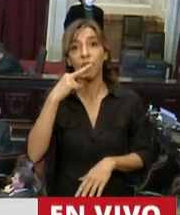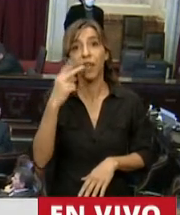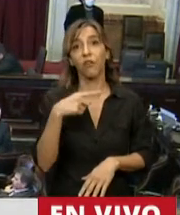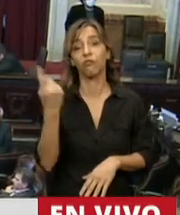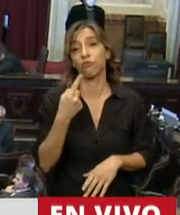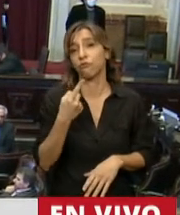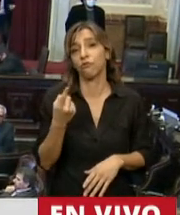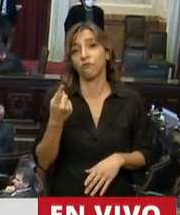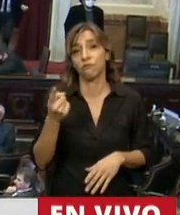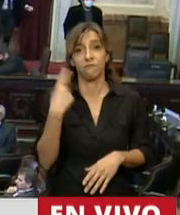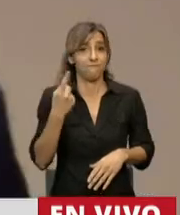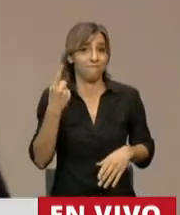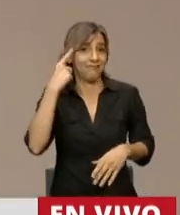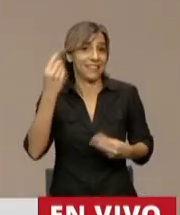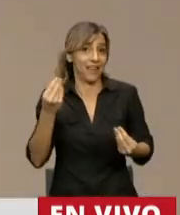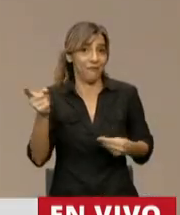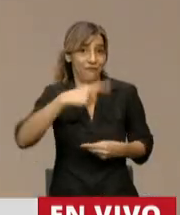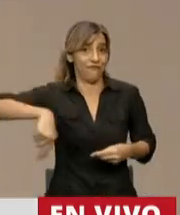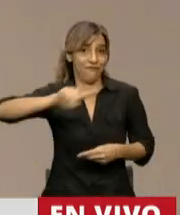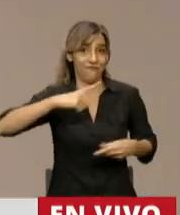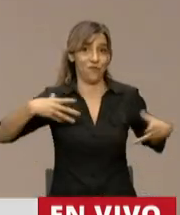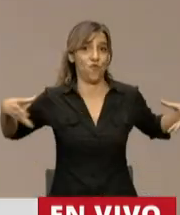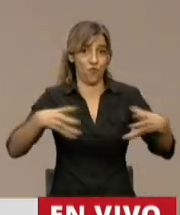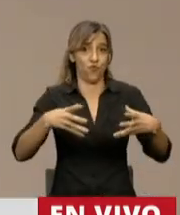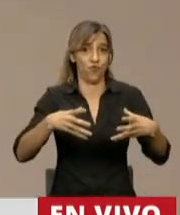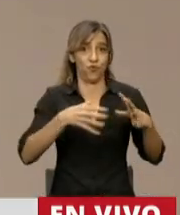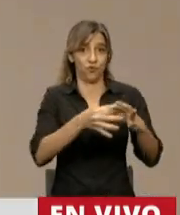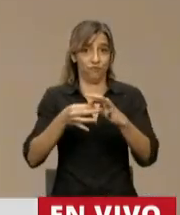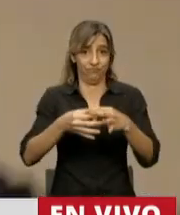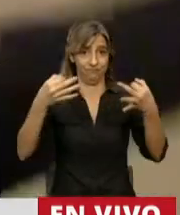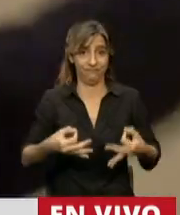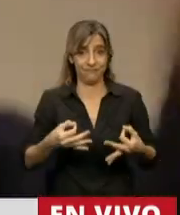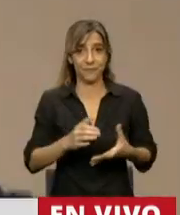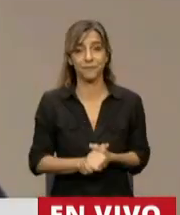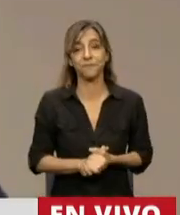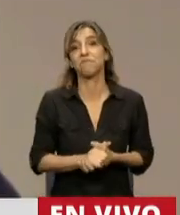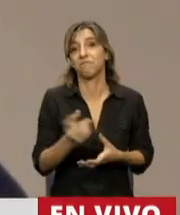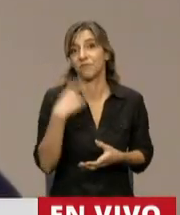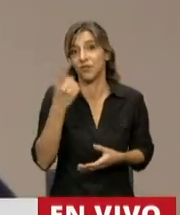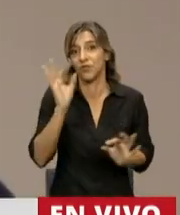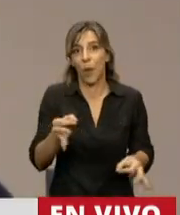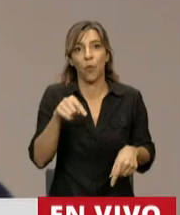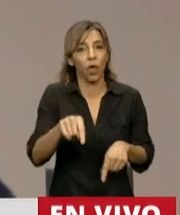en un mismo barco, que ese barco navega en un mar de incertidumbre,